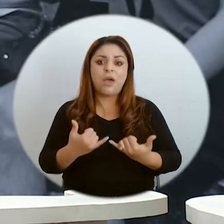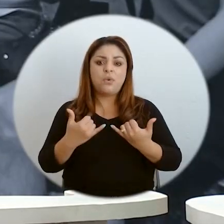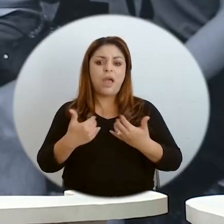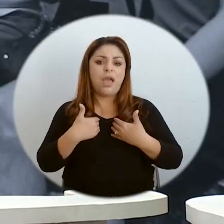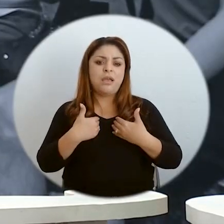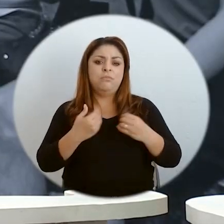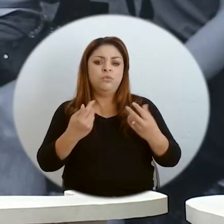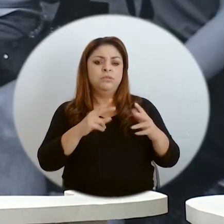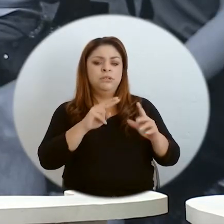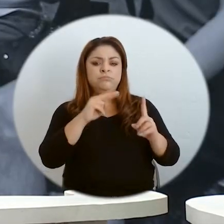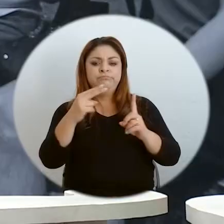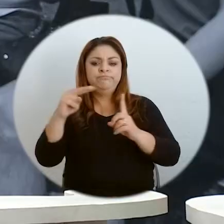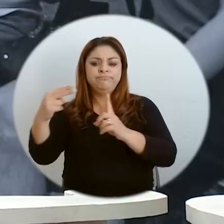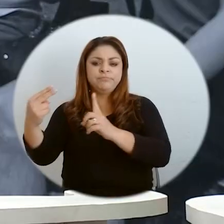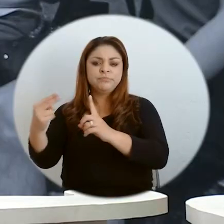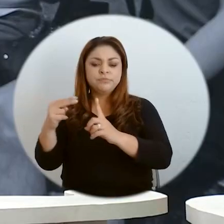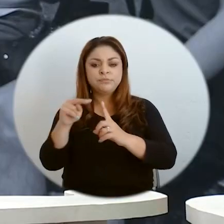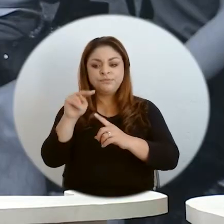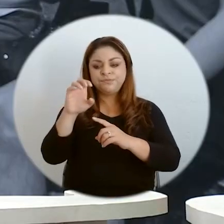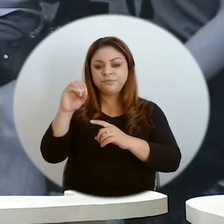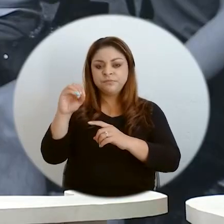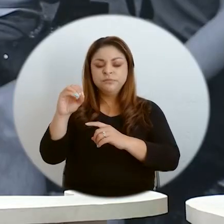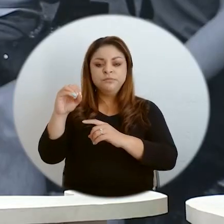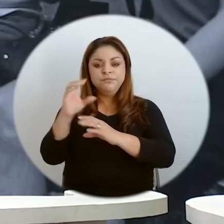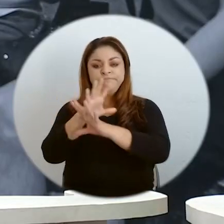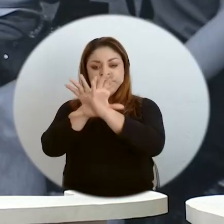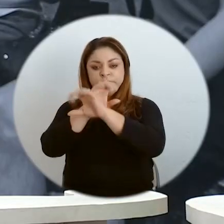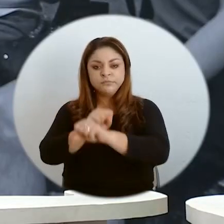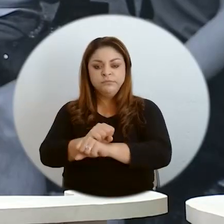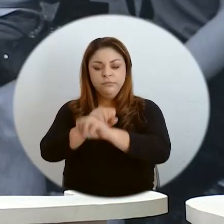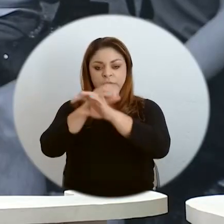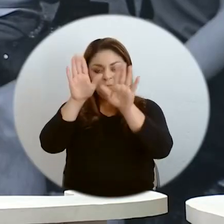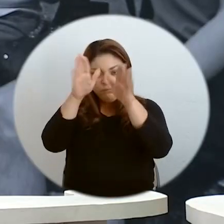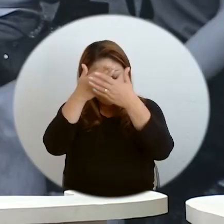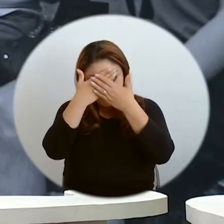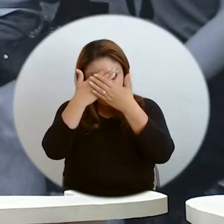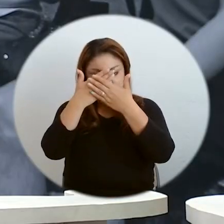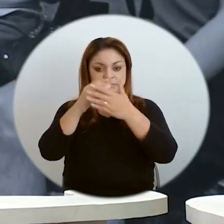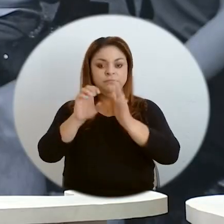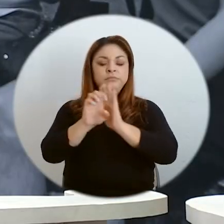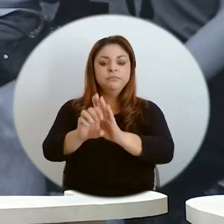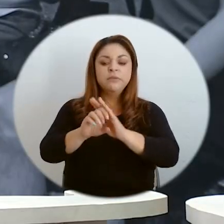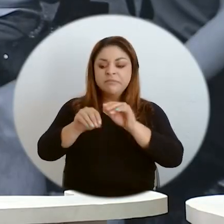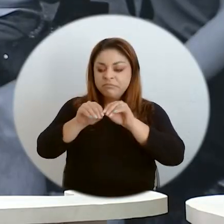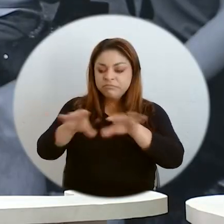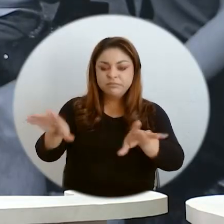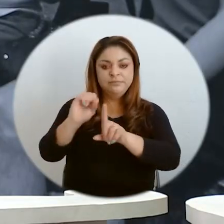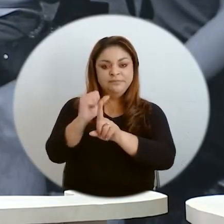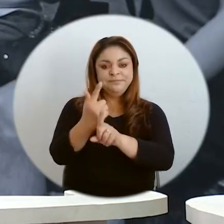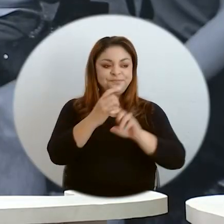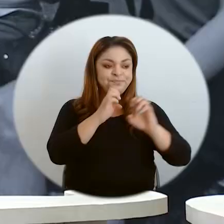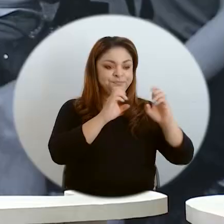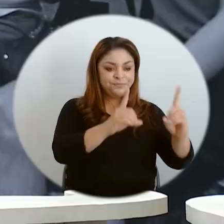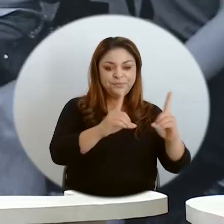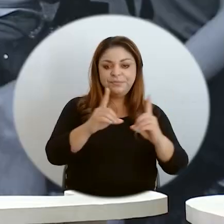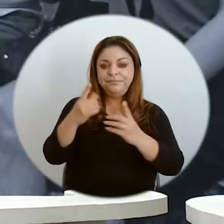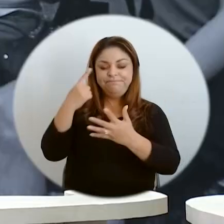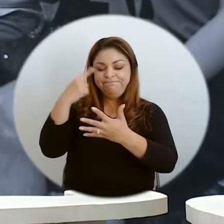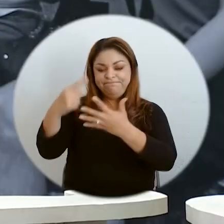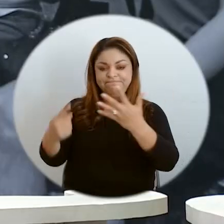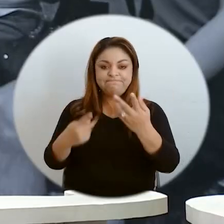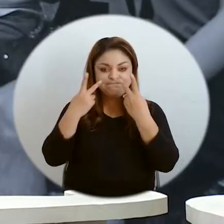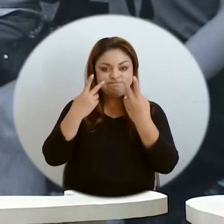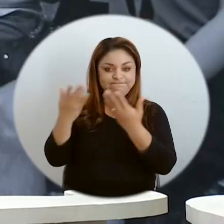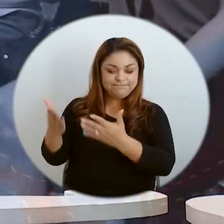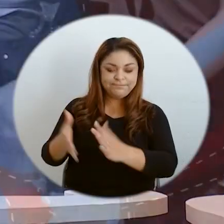muchas manifestaciones de neoconservadurismo, por ejemplo, en las redes sociales, en la religión y en la educación. Veamos